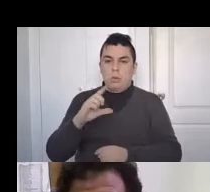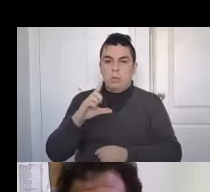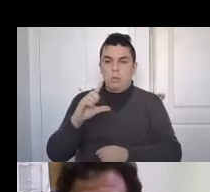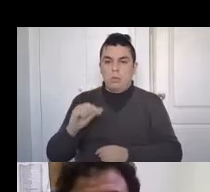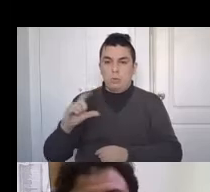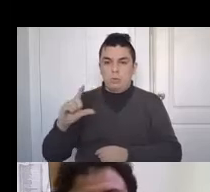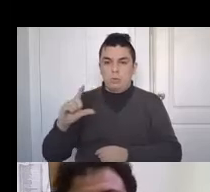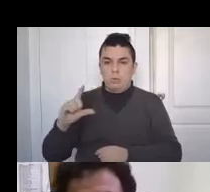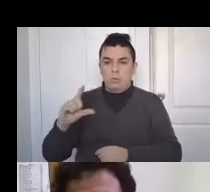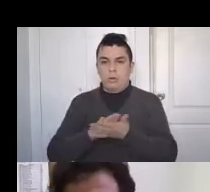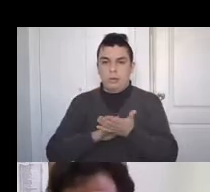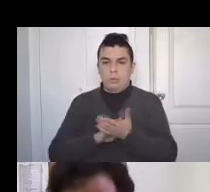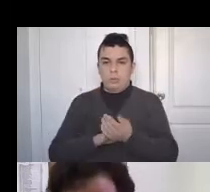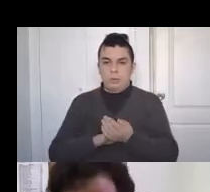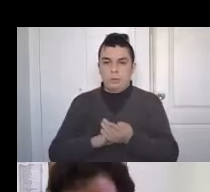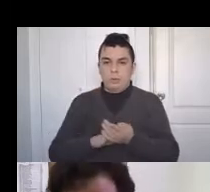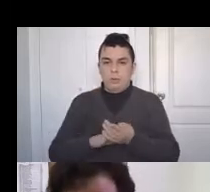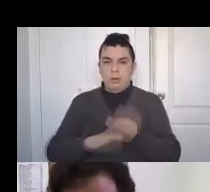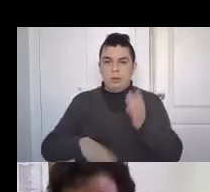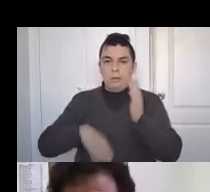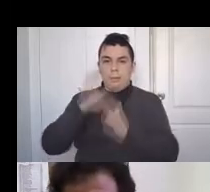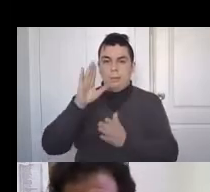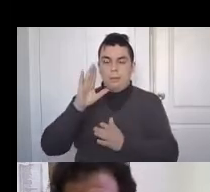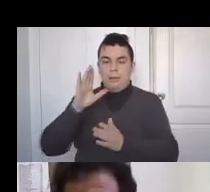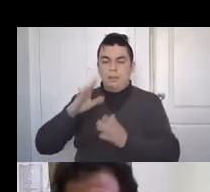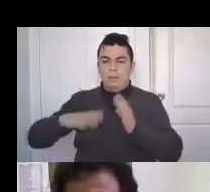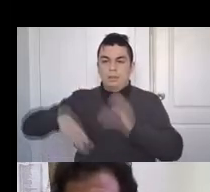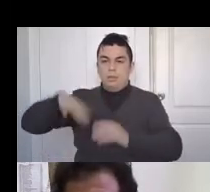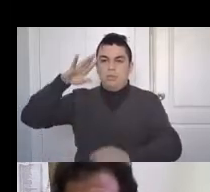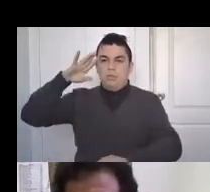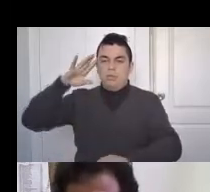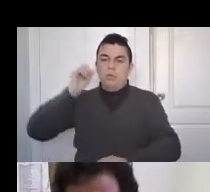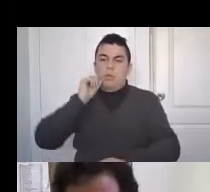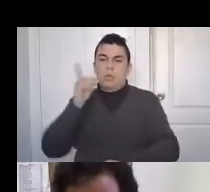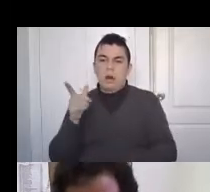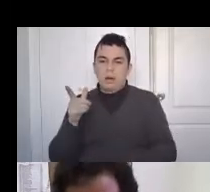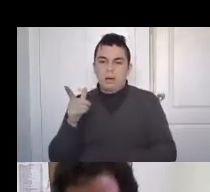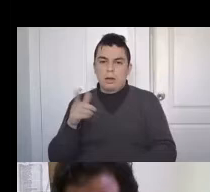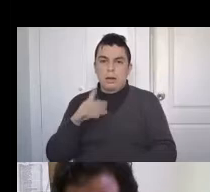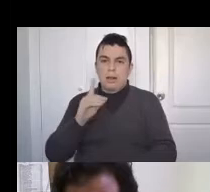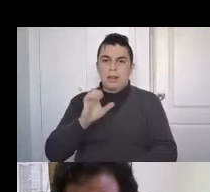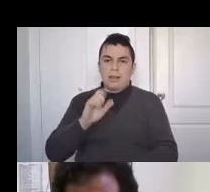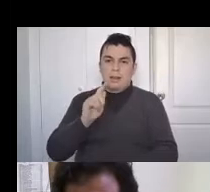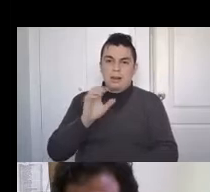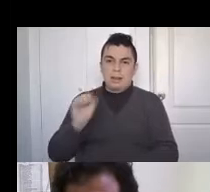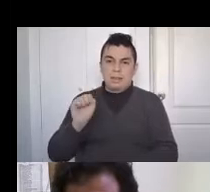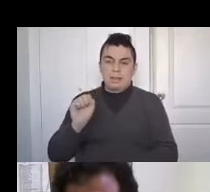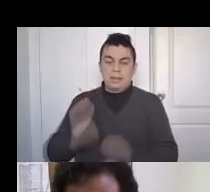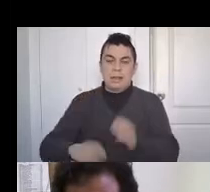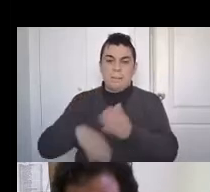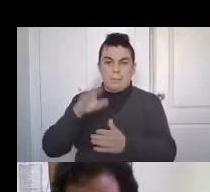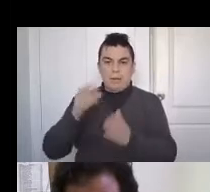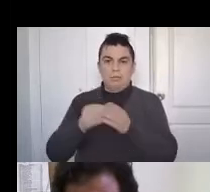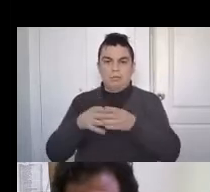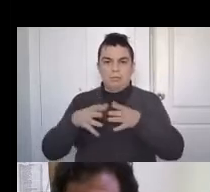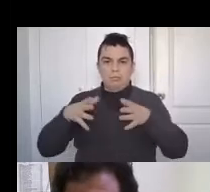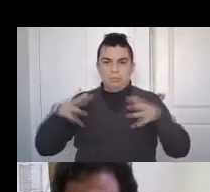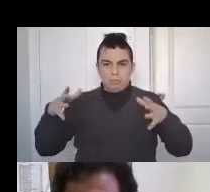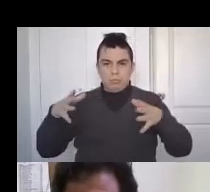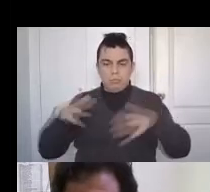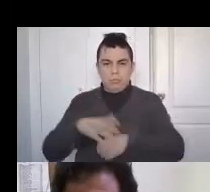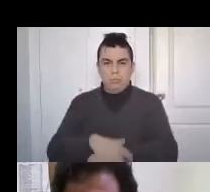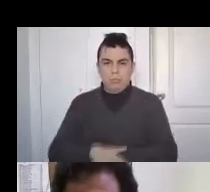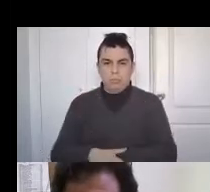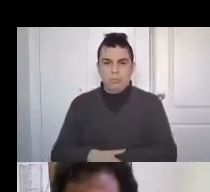que en frontera lo mayoritario que tenemos la última semana es la incorporación de Delta, ¿sí? Que lo podemos ver acá. Pero